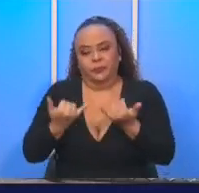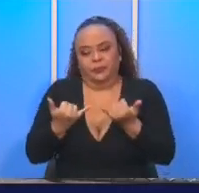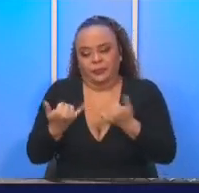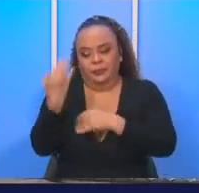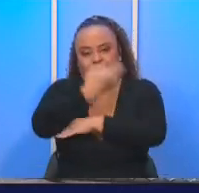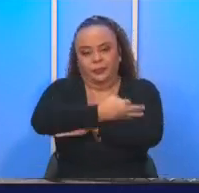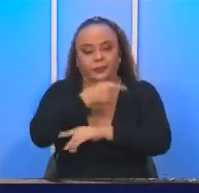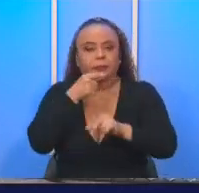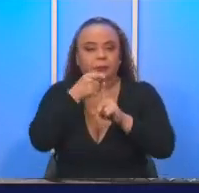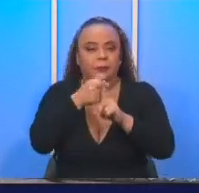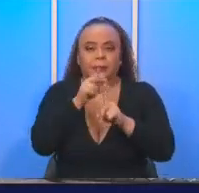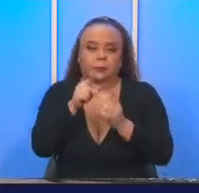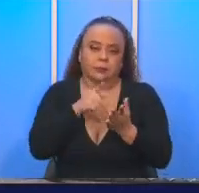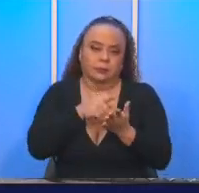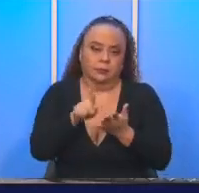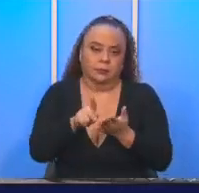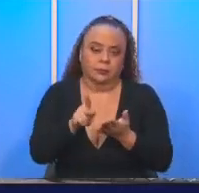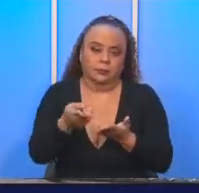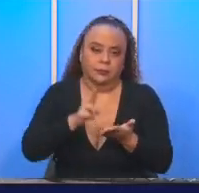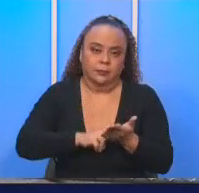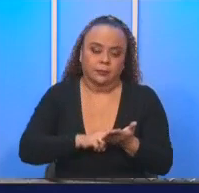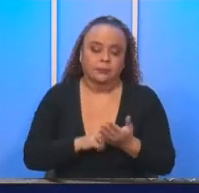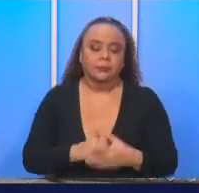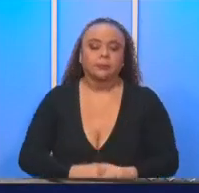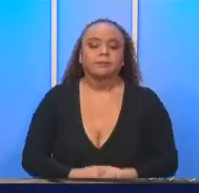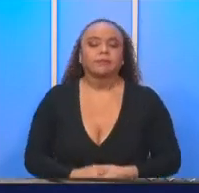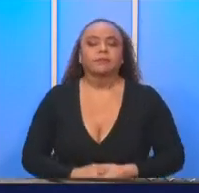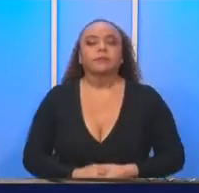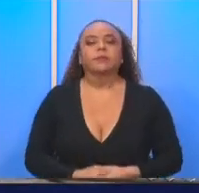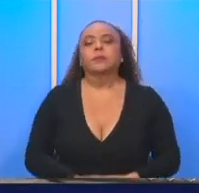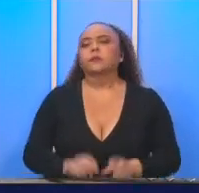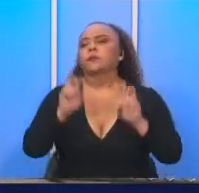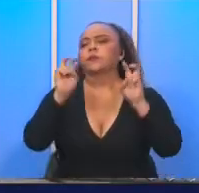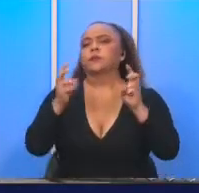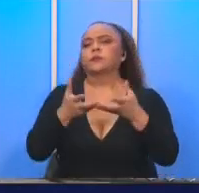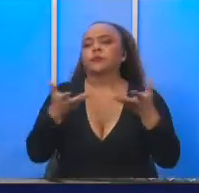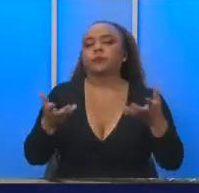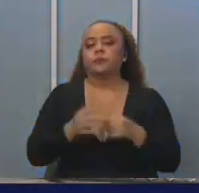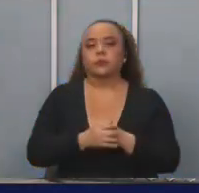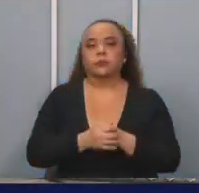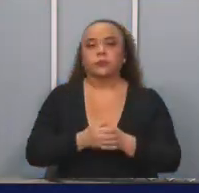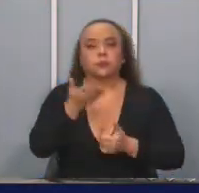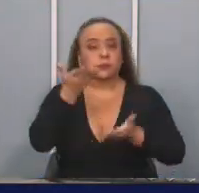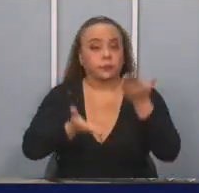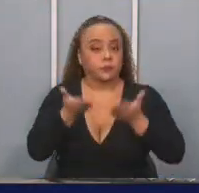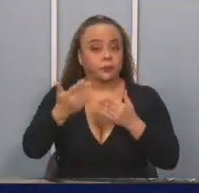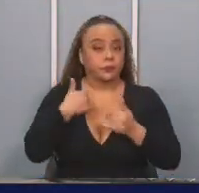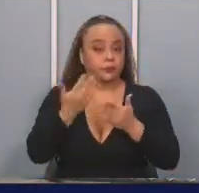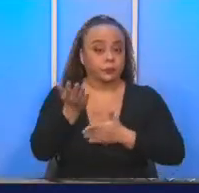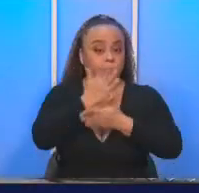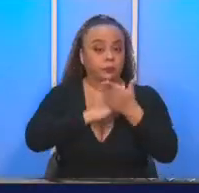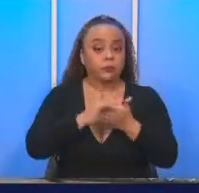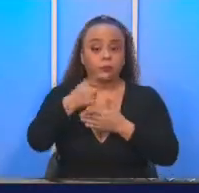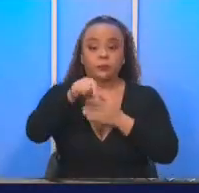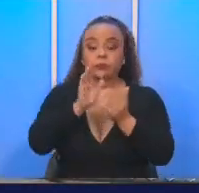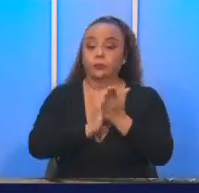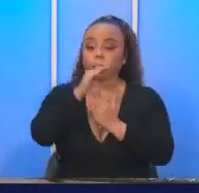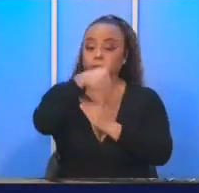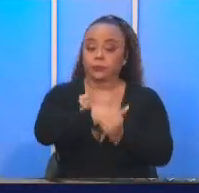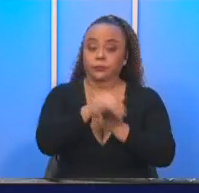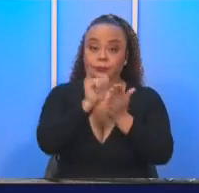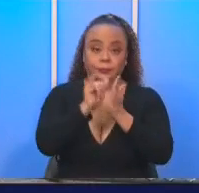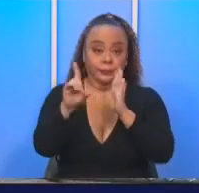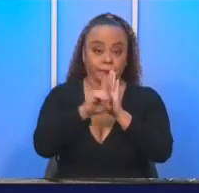fechas con el propósito de impugnar los partes. El gran tema acá es si eventualmente hay algunos que están abusando de